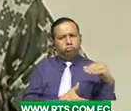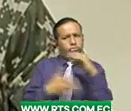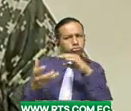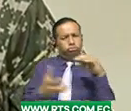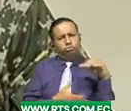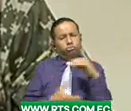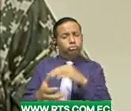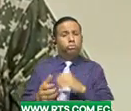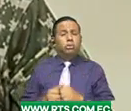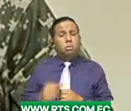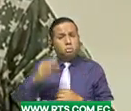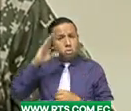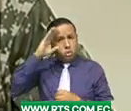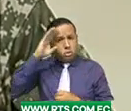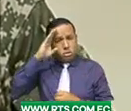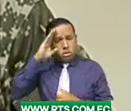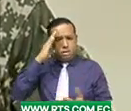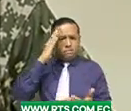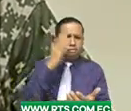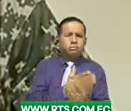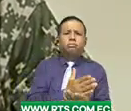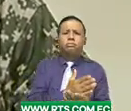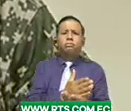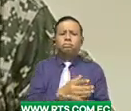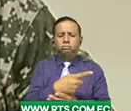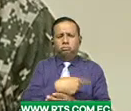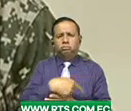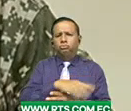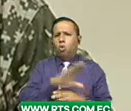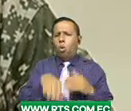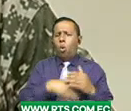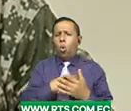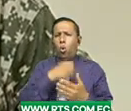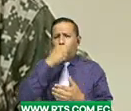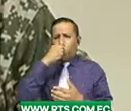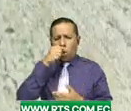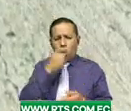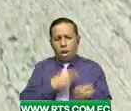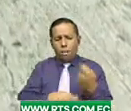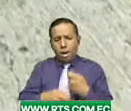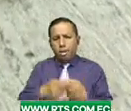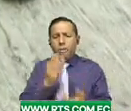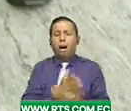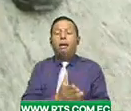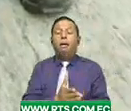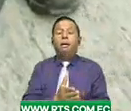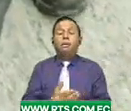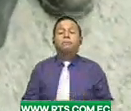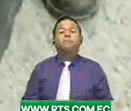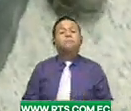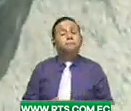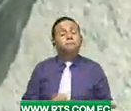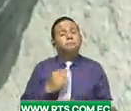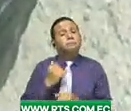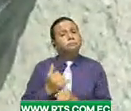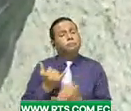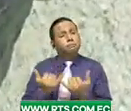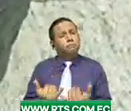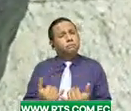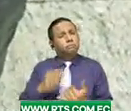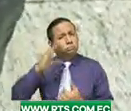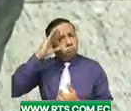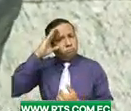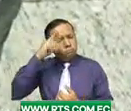evitó que 2.672.000 dosis sean comercializadas. Además, autoridades investigan que esta droga fue